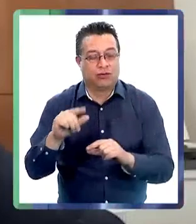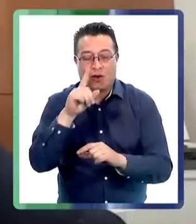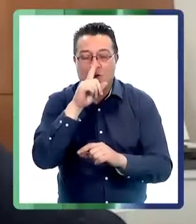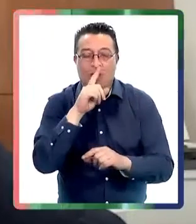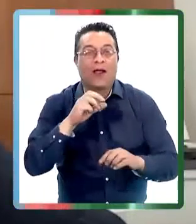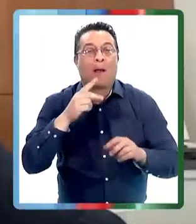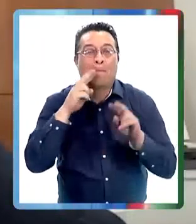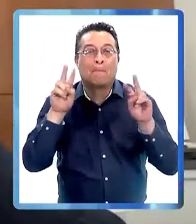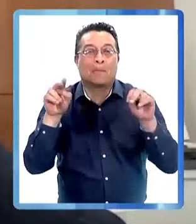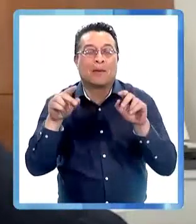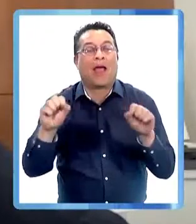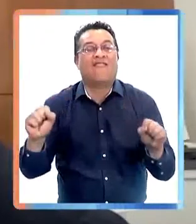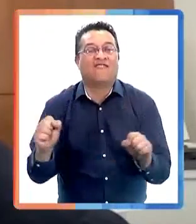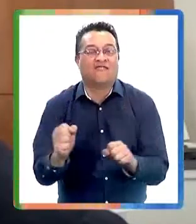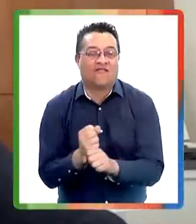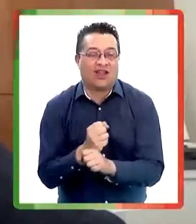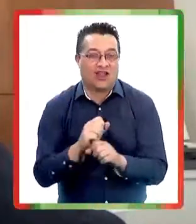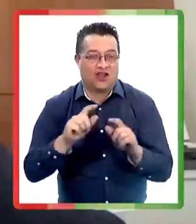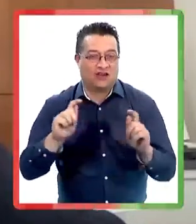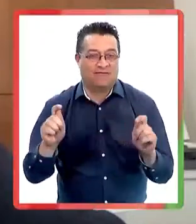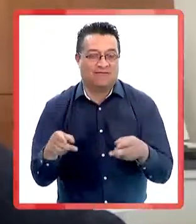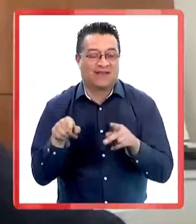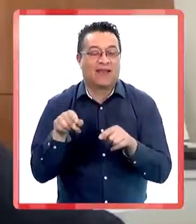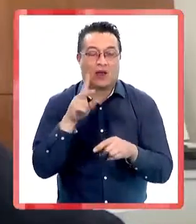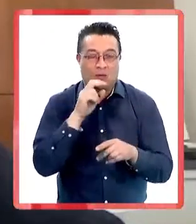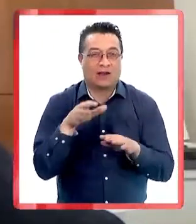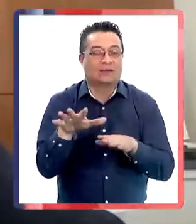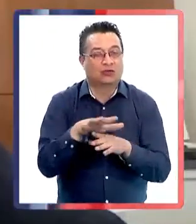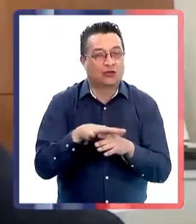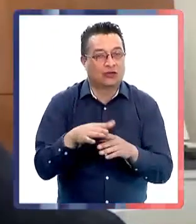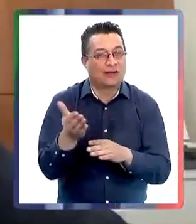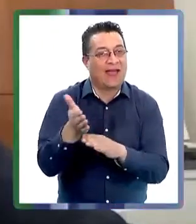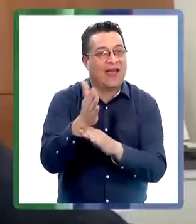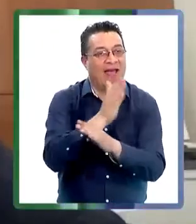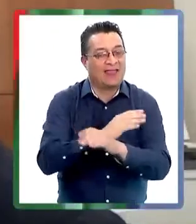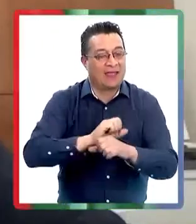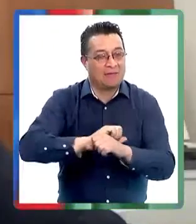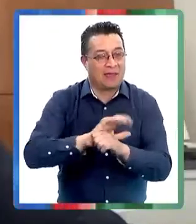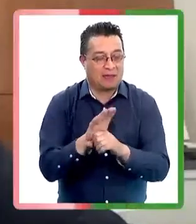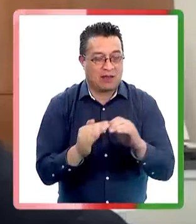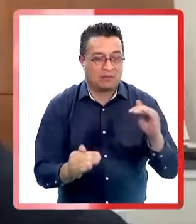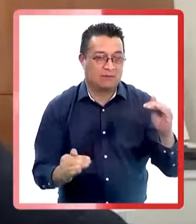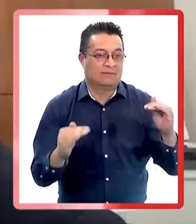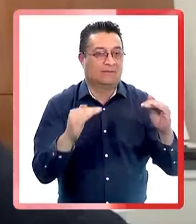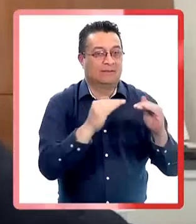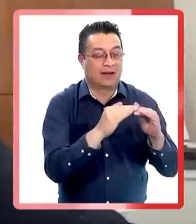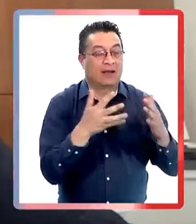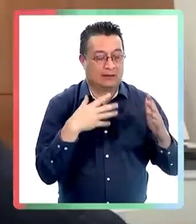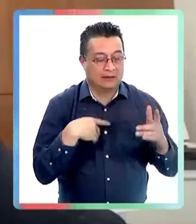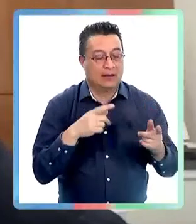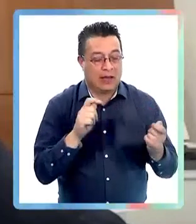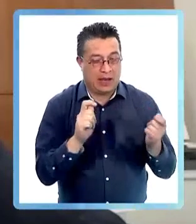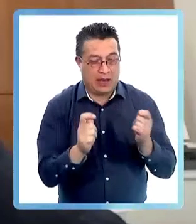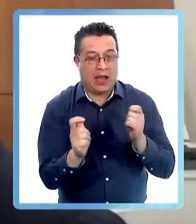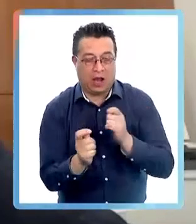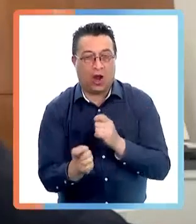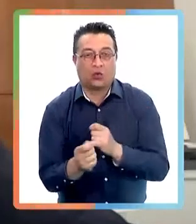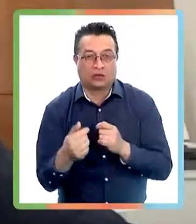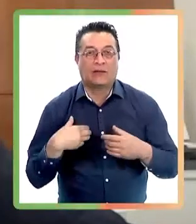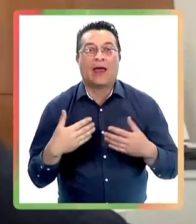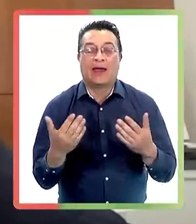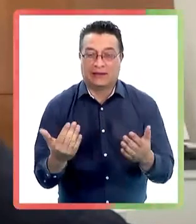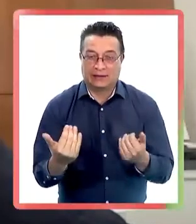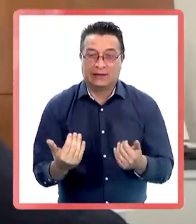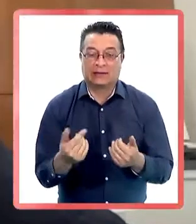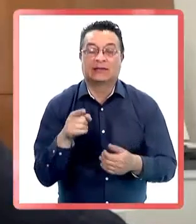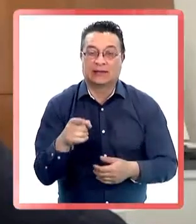¿no? Donde para volver a la situación que teníamos previo a la pandemia, se han requerido ciertos ajustes que